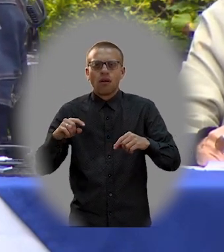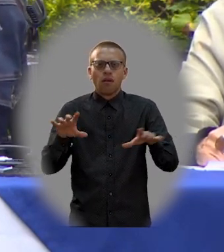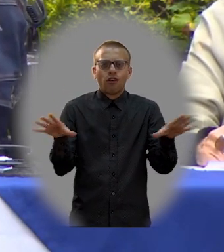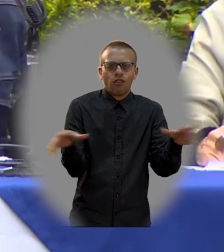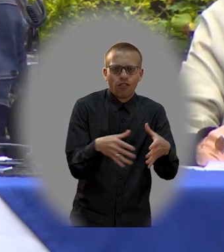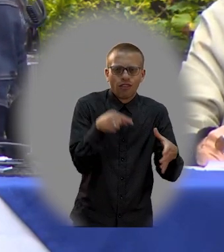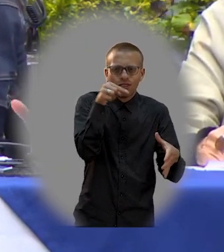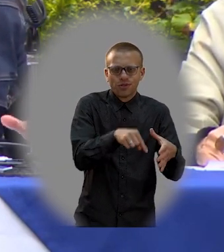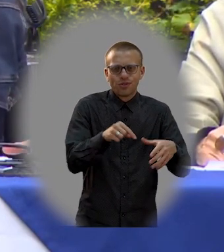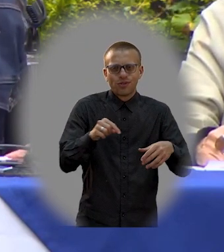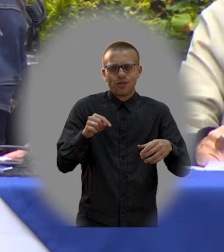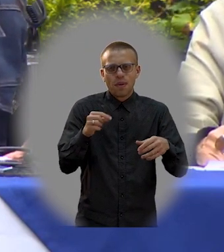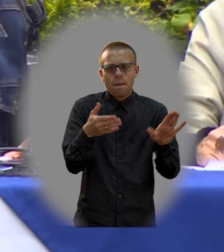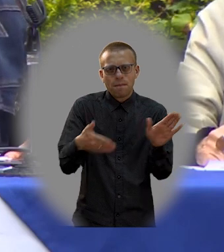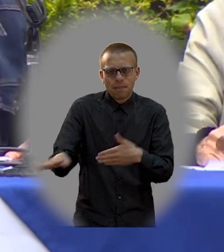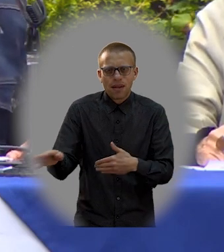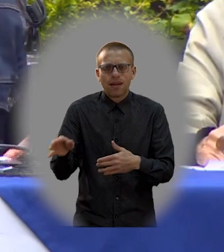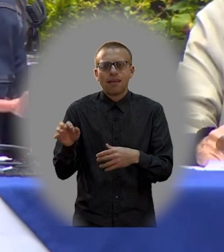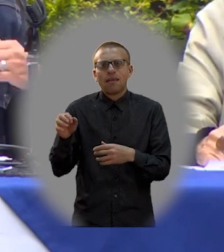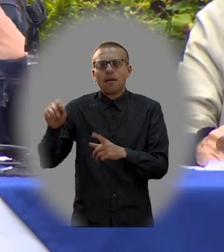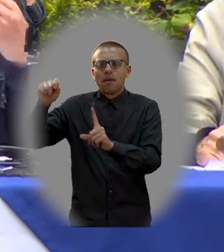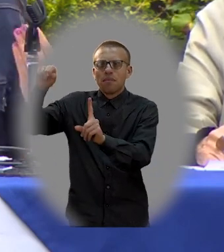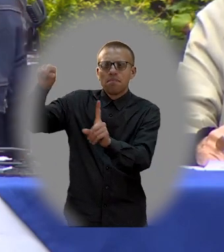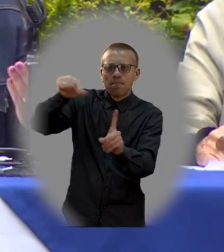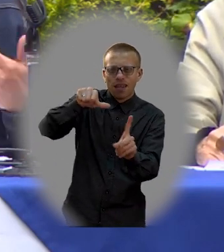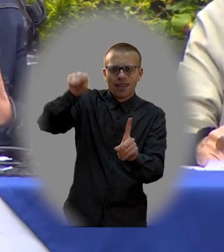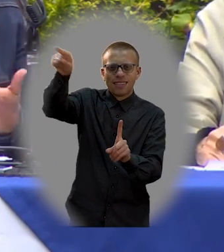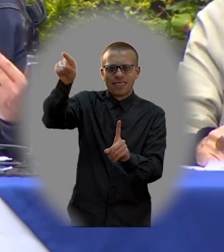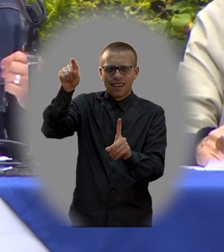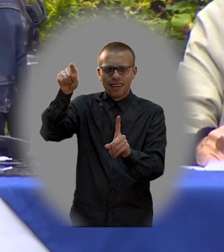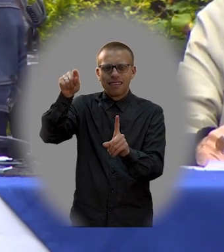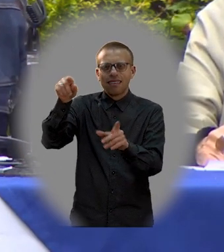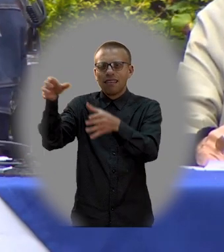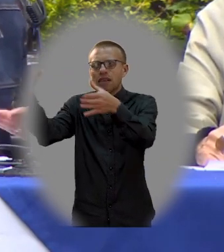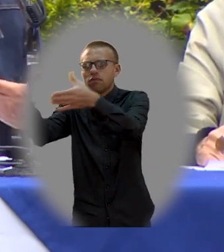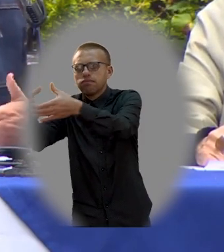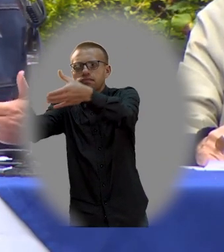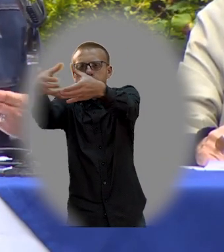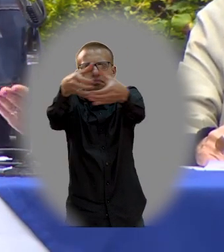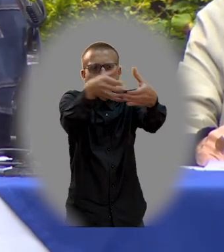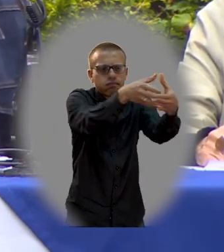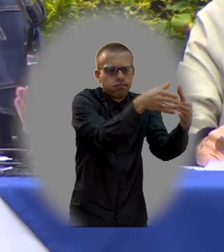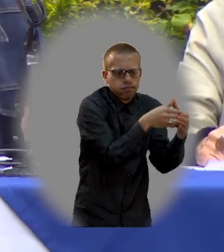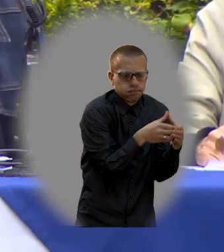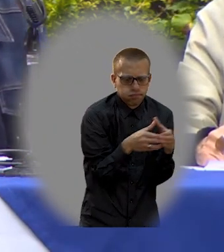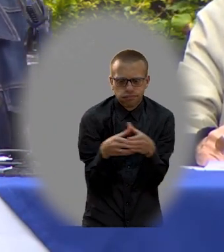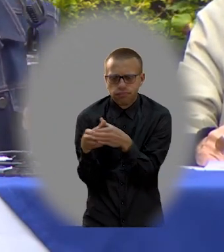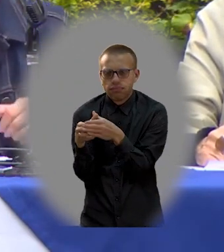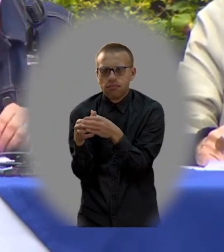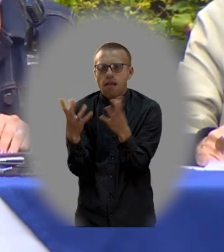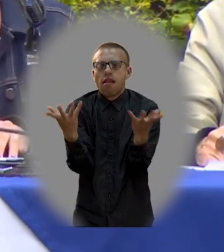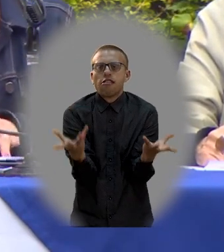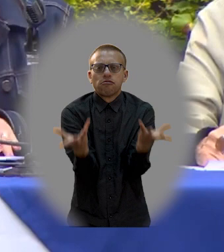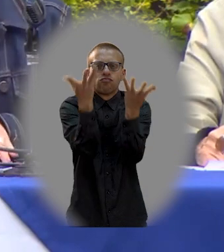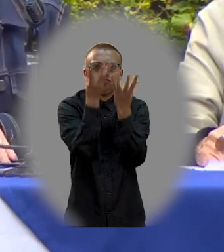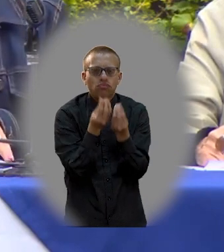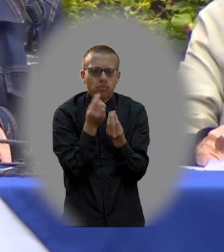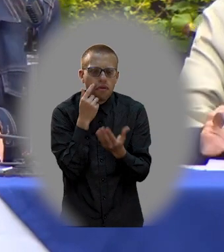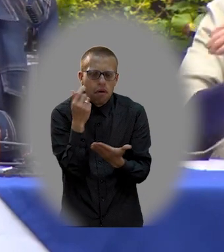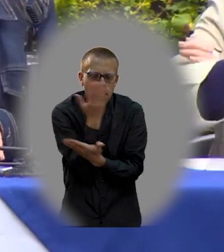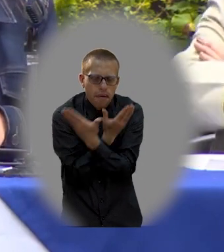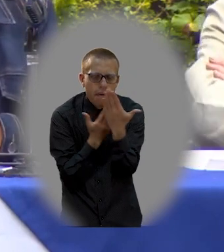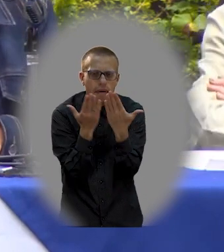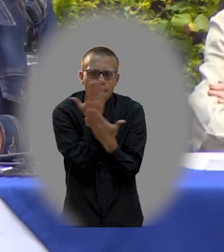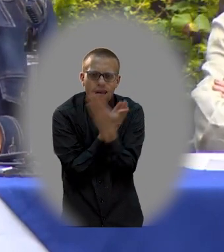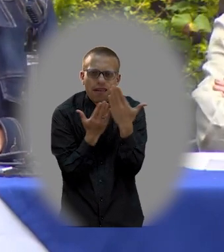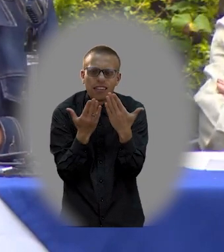la Subdirección de Bienestar Universitario, quien además pues lidera en cabeza de Ana Carolina Mejía pues este ejercicio. Entonces, muchas